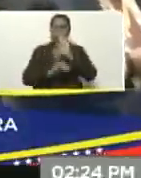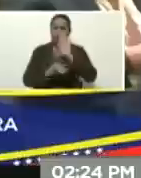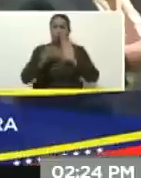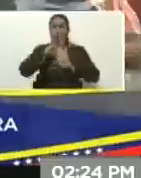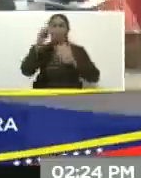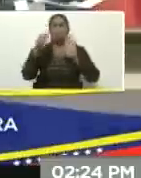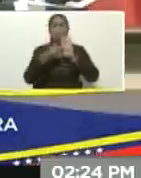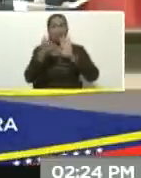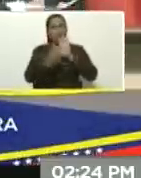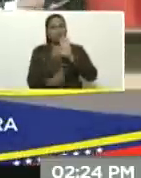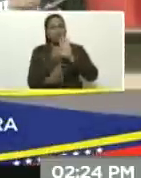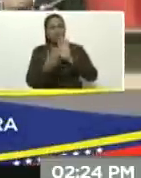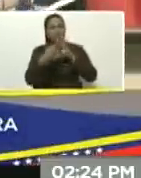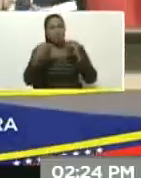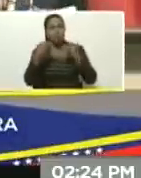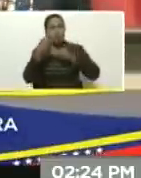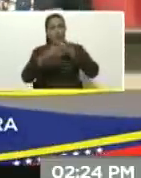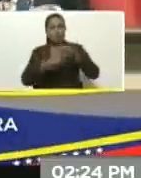completo y contundente